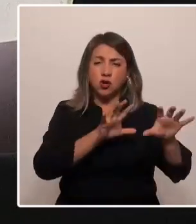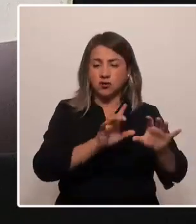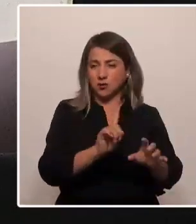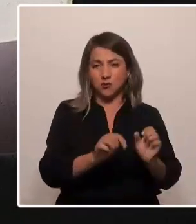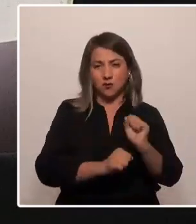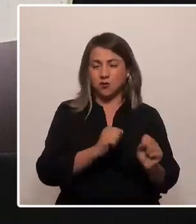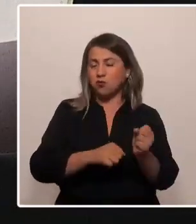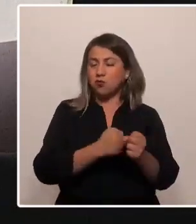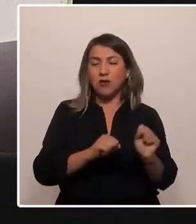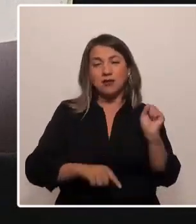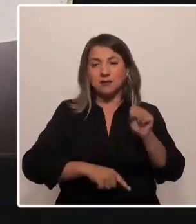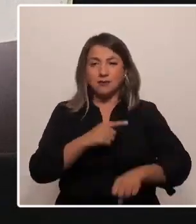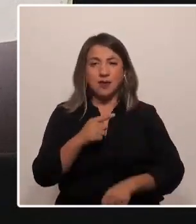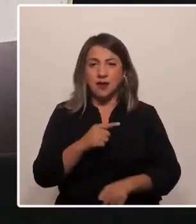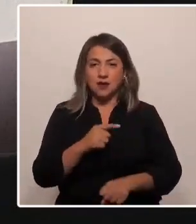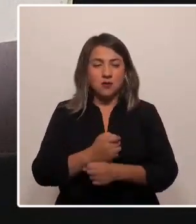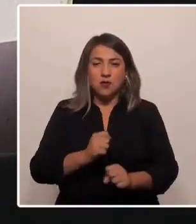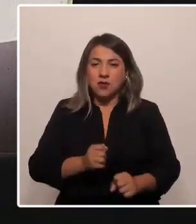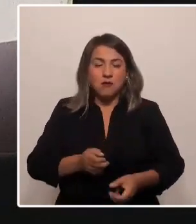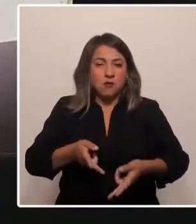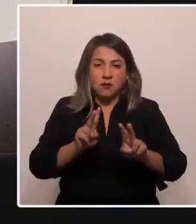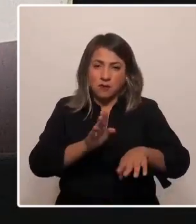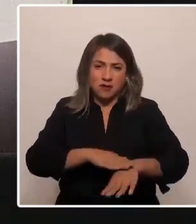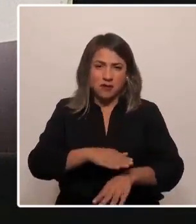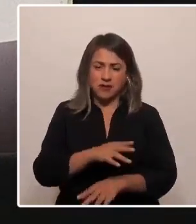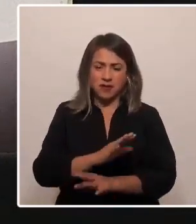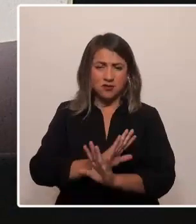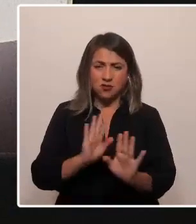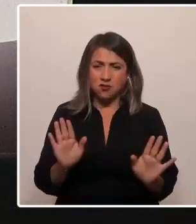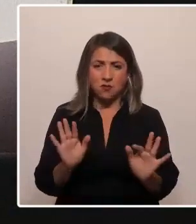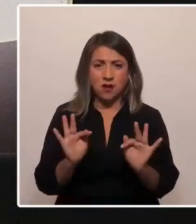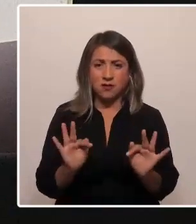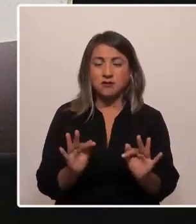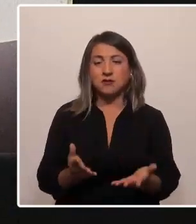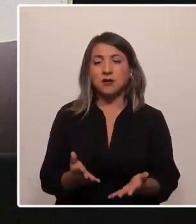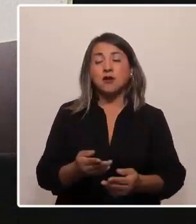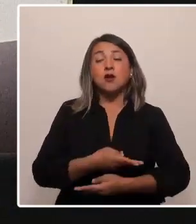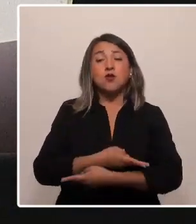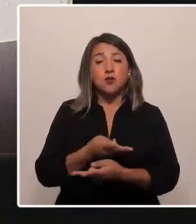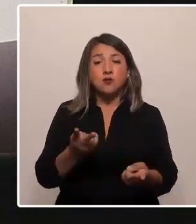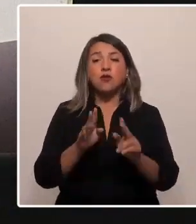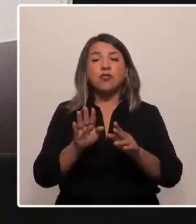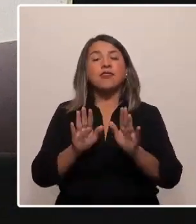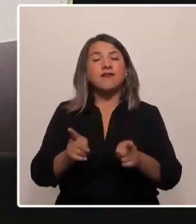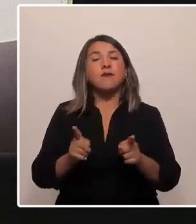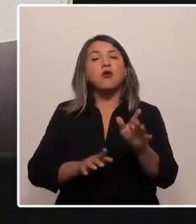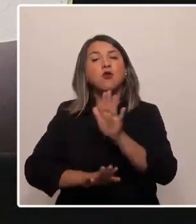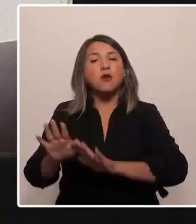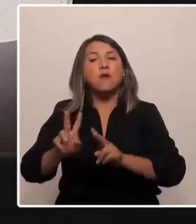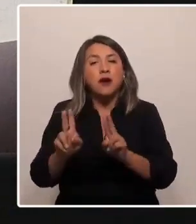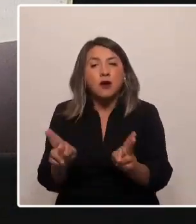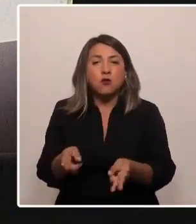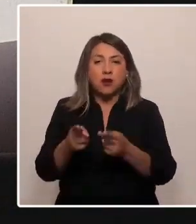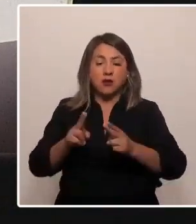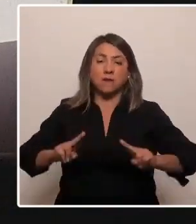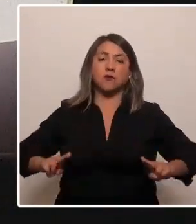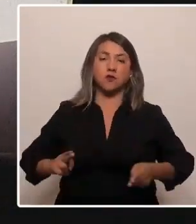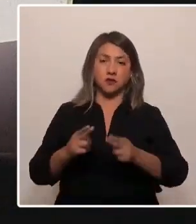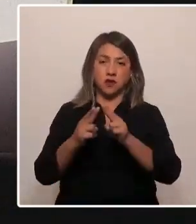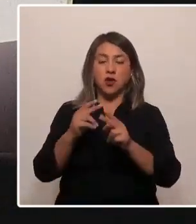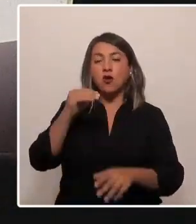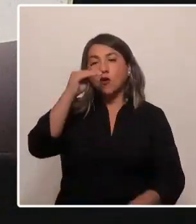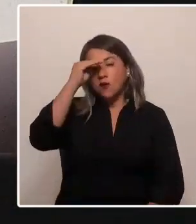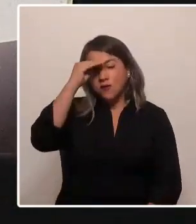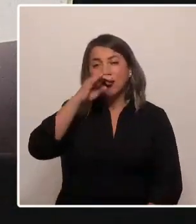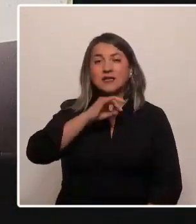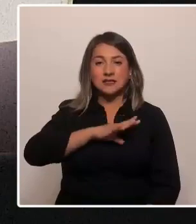inaceptable y no lo podemos seguir permitiendo. Lo público debemos cuidarlo, recuperarlo, construirlo, confiar en